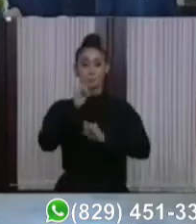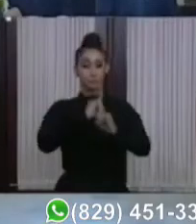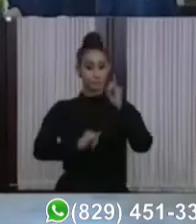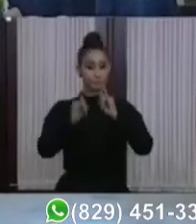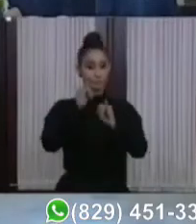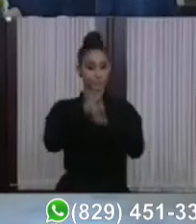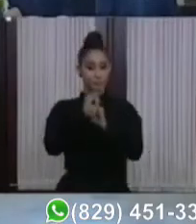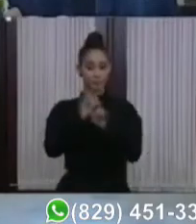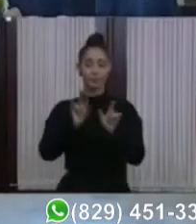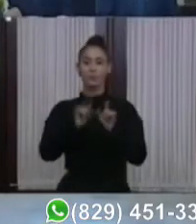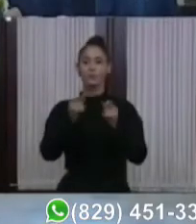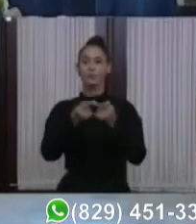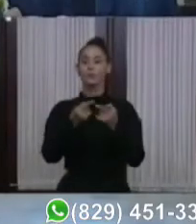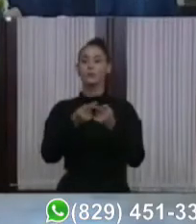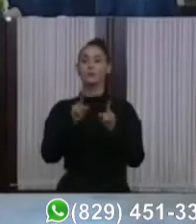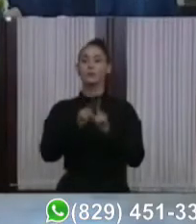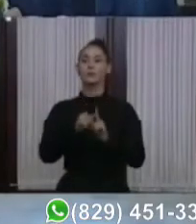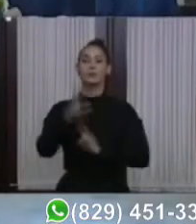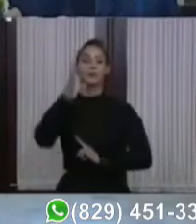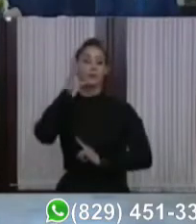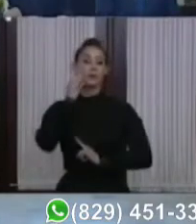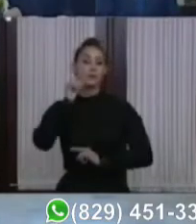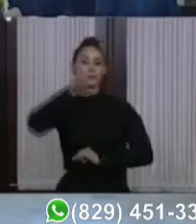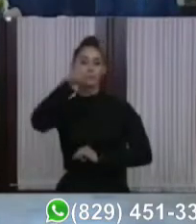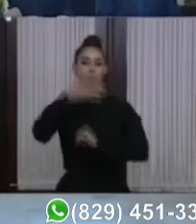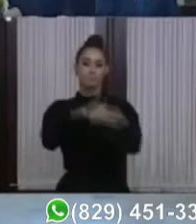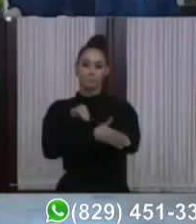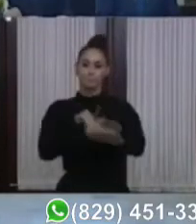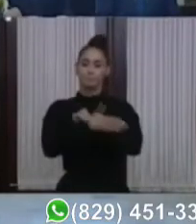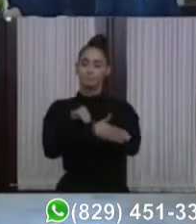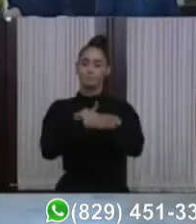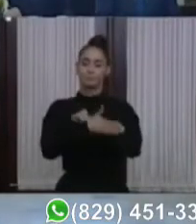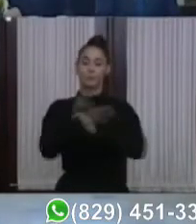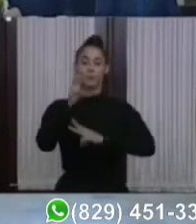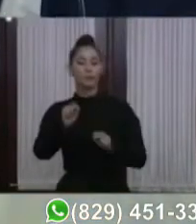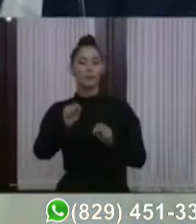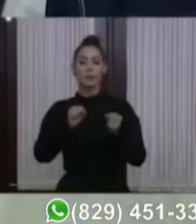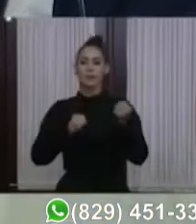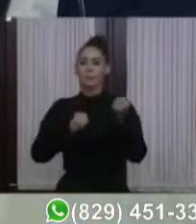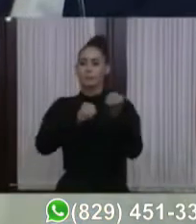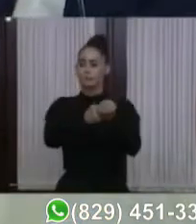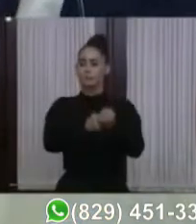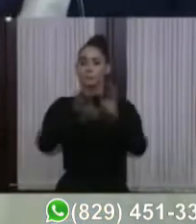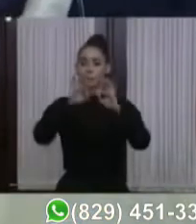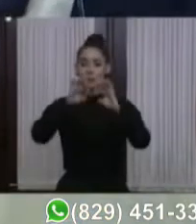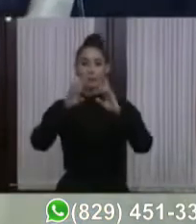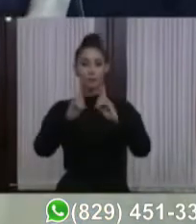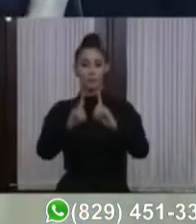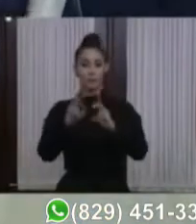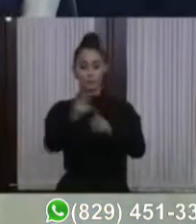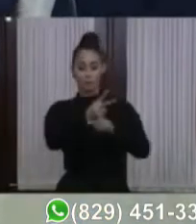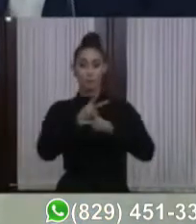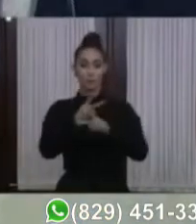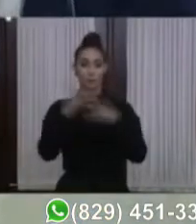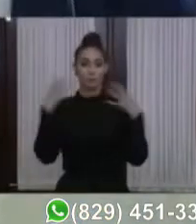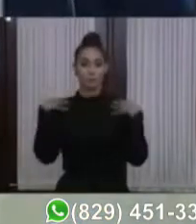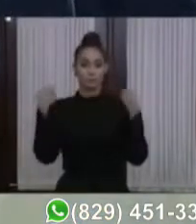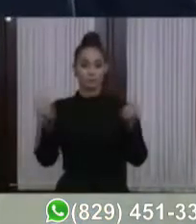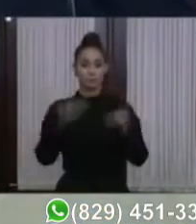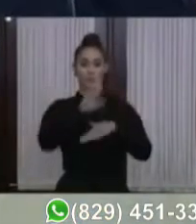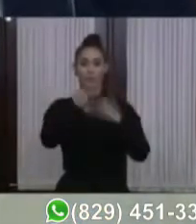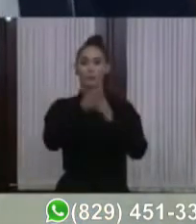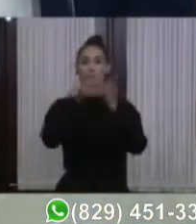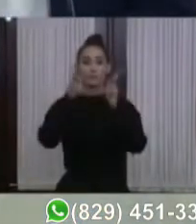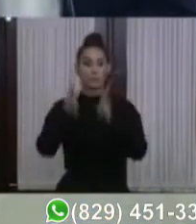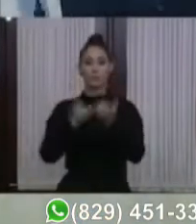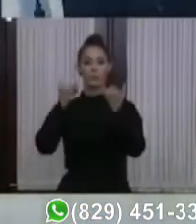y bueno señores ya en serio ahora vámonos vamos a ver qué pasó con el tema de